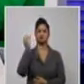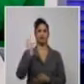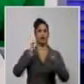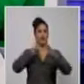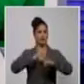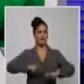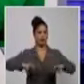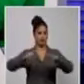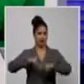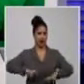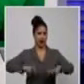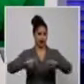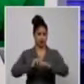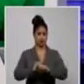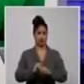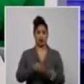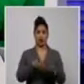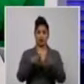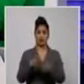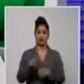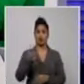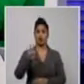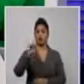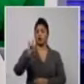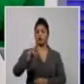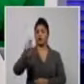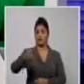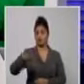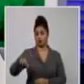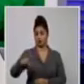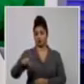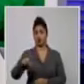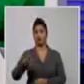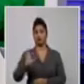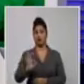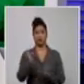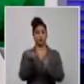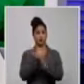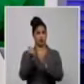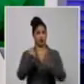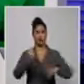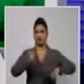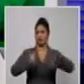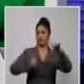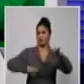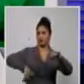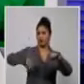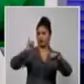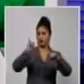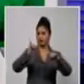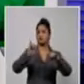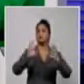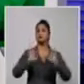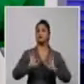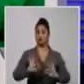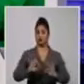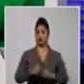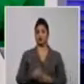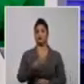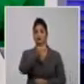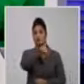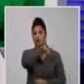49 que han retornado a sus países después de ser diagnosticados, ninguno en el día de ayer. Ayer se dio una